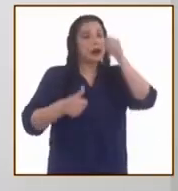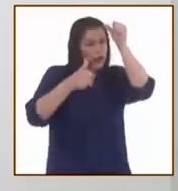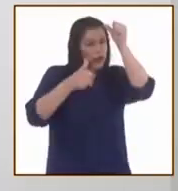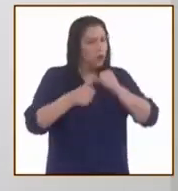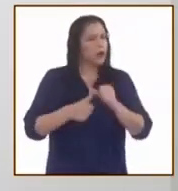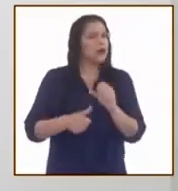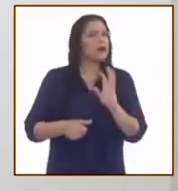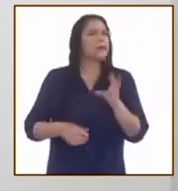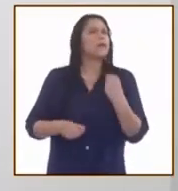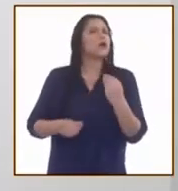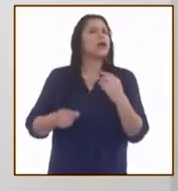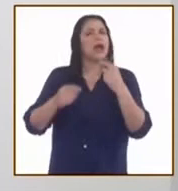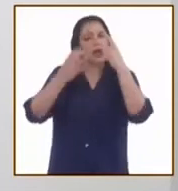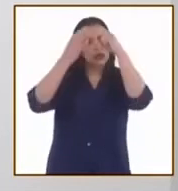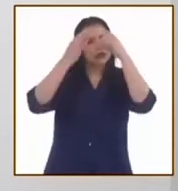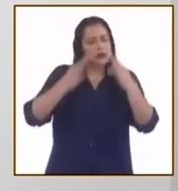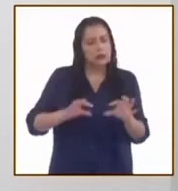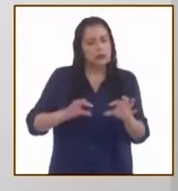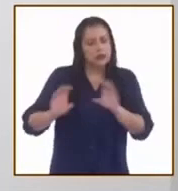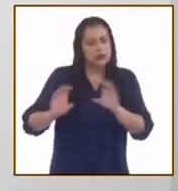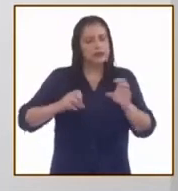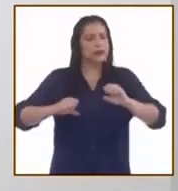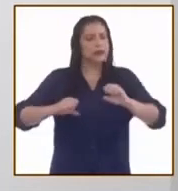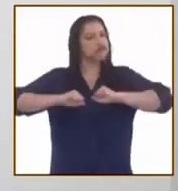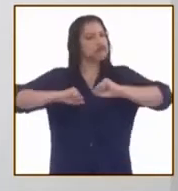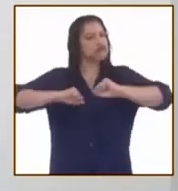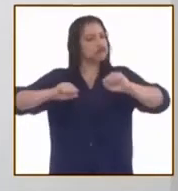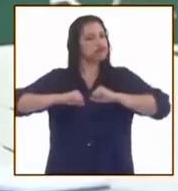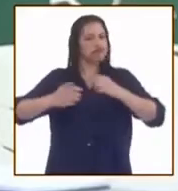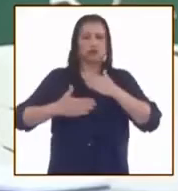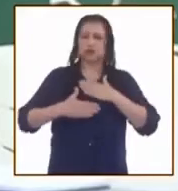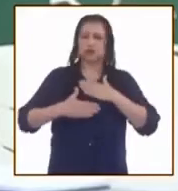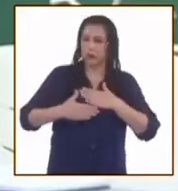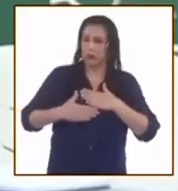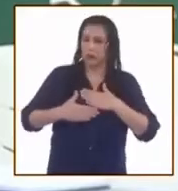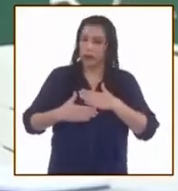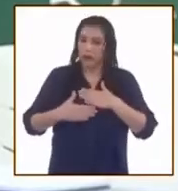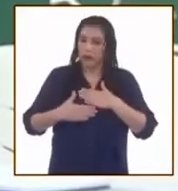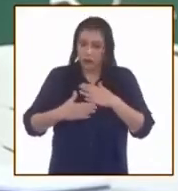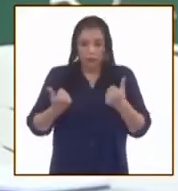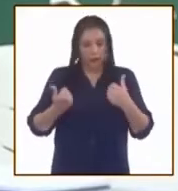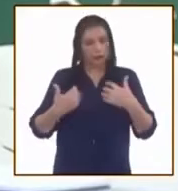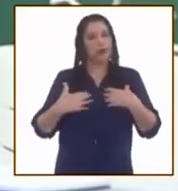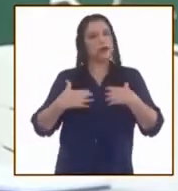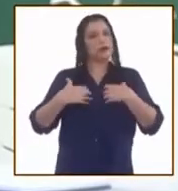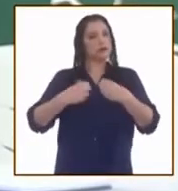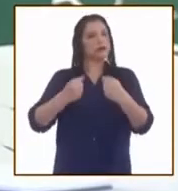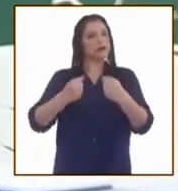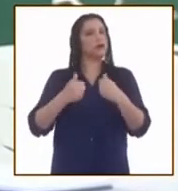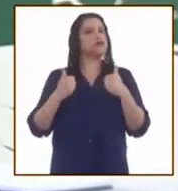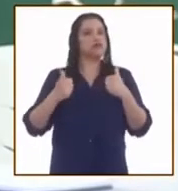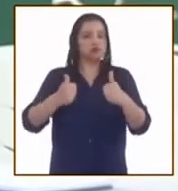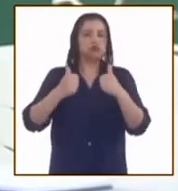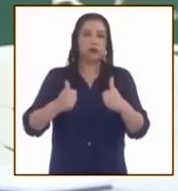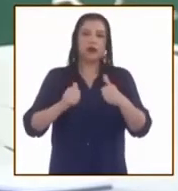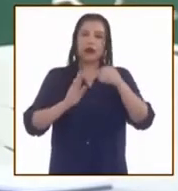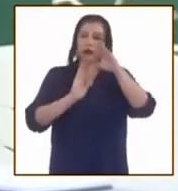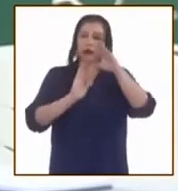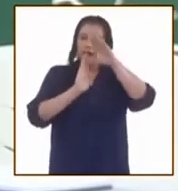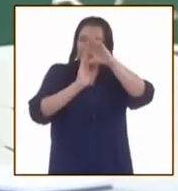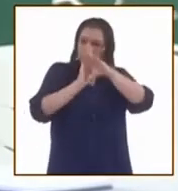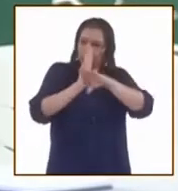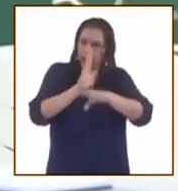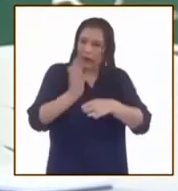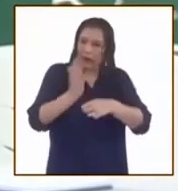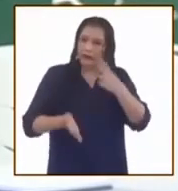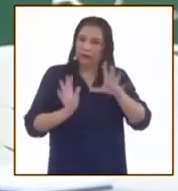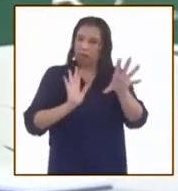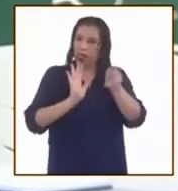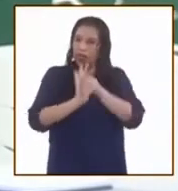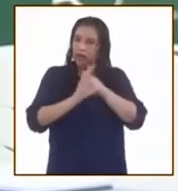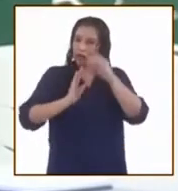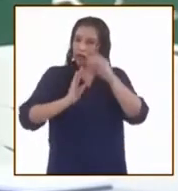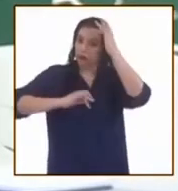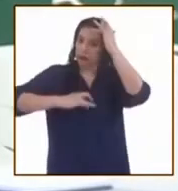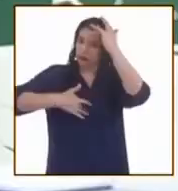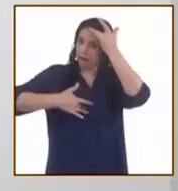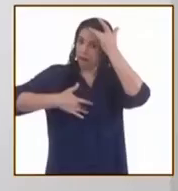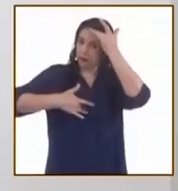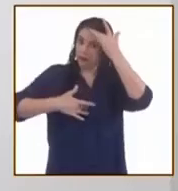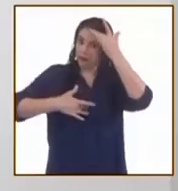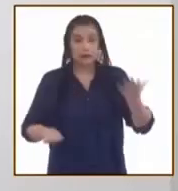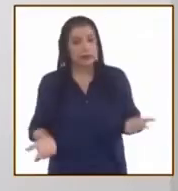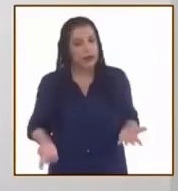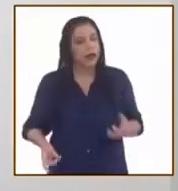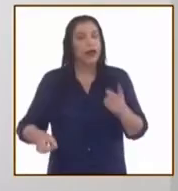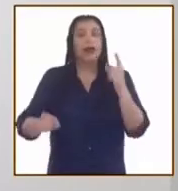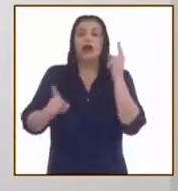¿Recuerdan por qué decidimos realizar ejercicios físicos? Para mantener una buena salud y reducir la probabilidad de contraer enfermedades no